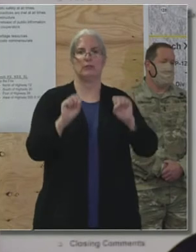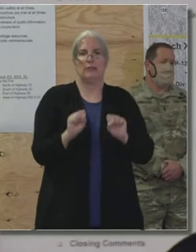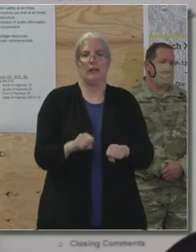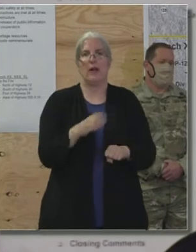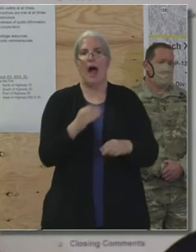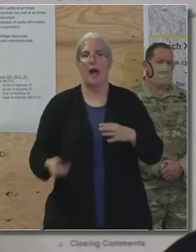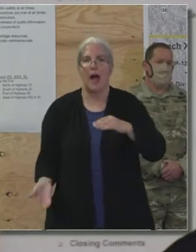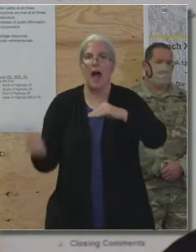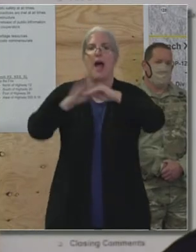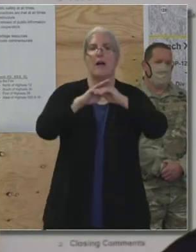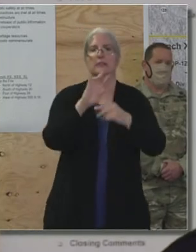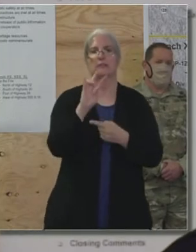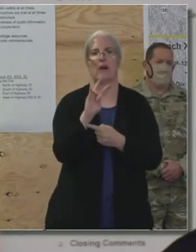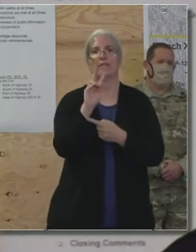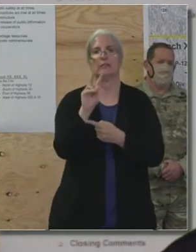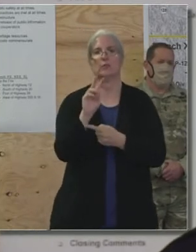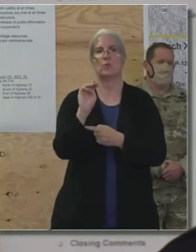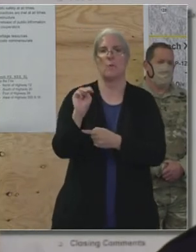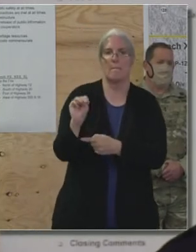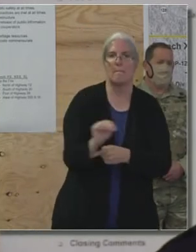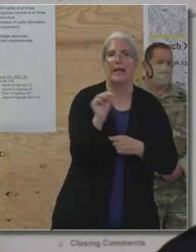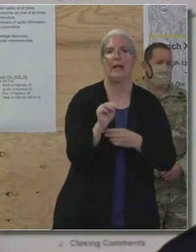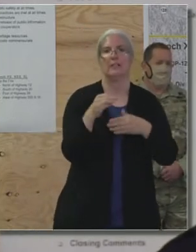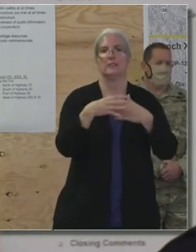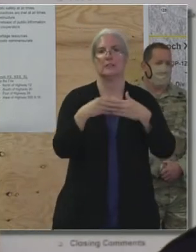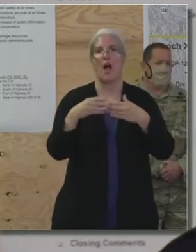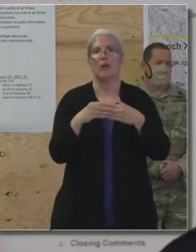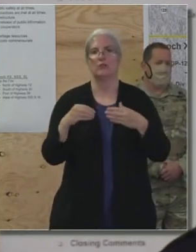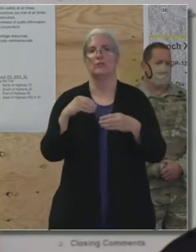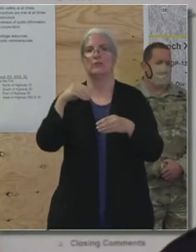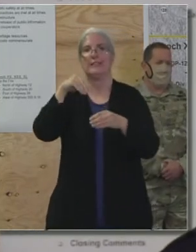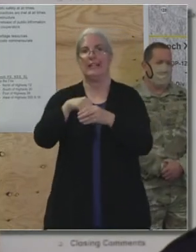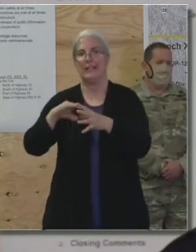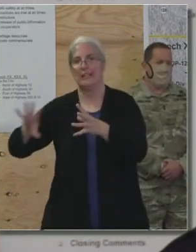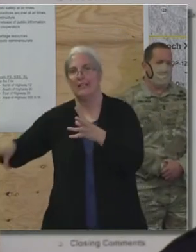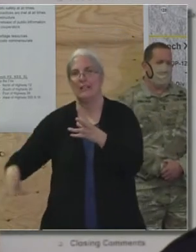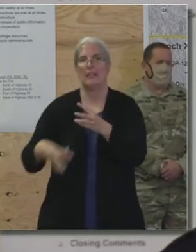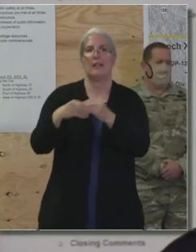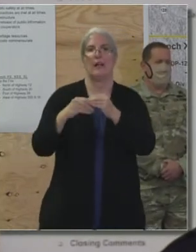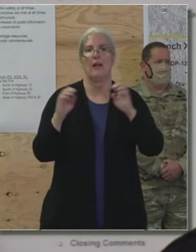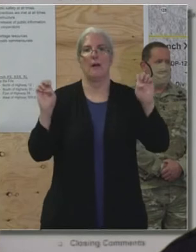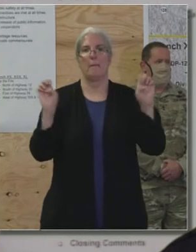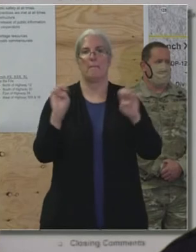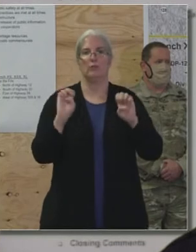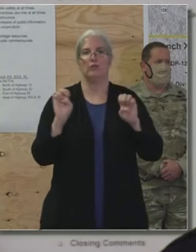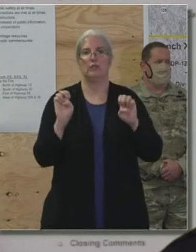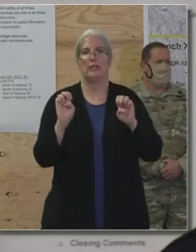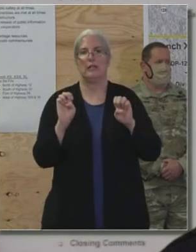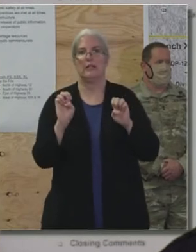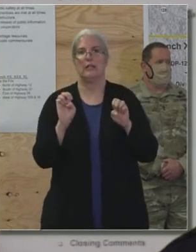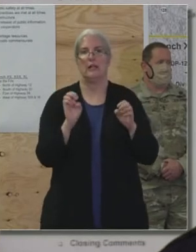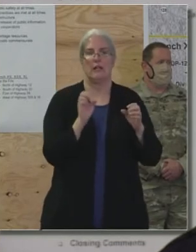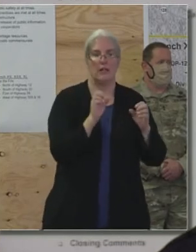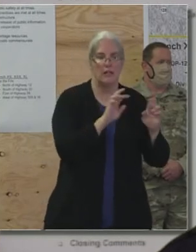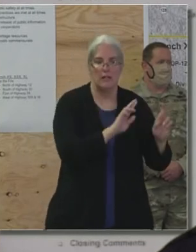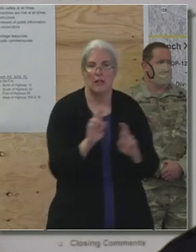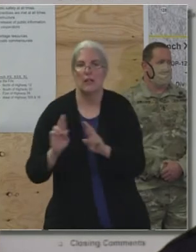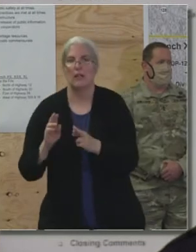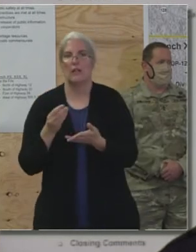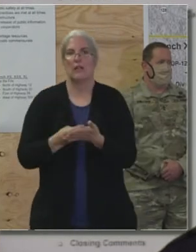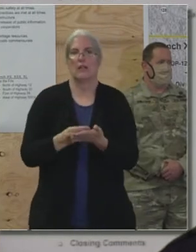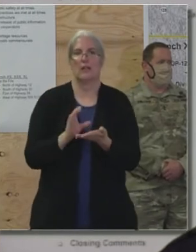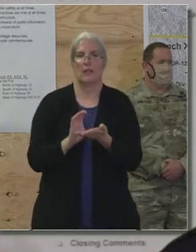millones de dólares hacer una propia acción de emergencia hace algunos meses también que nos permitió